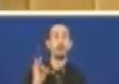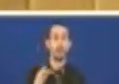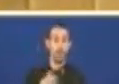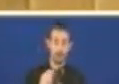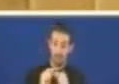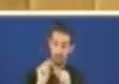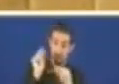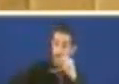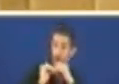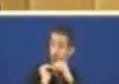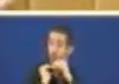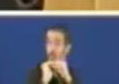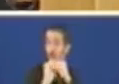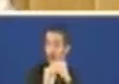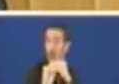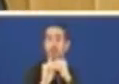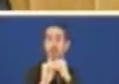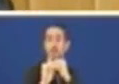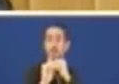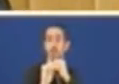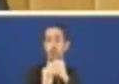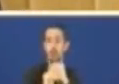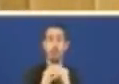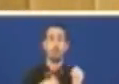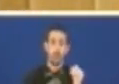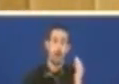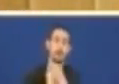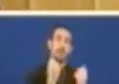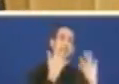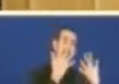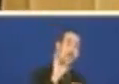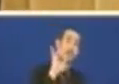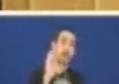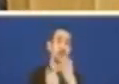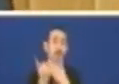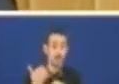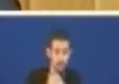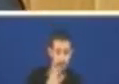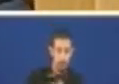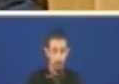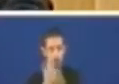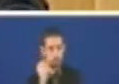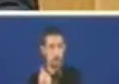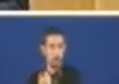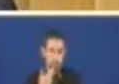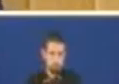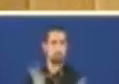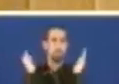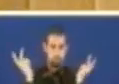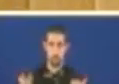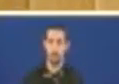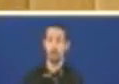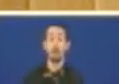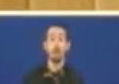era que, bueno, simplemente había que avisar entre 10 e 15 días antes para poder retirar os cartos. Ben? Así